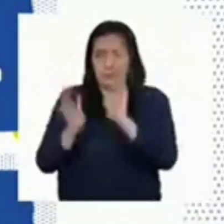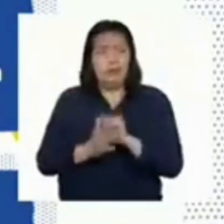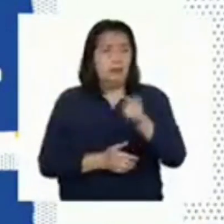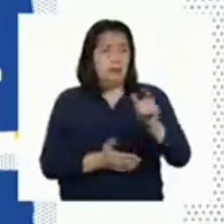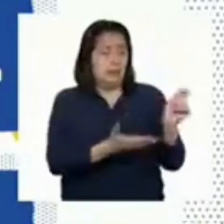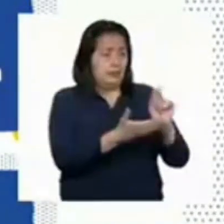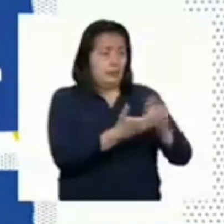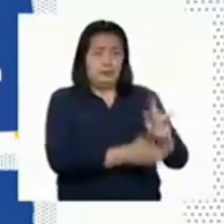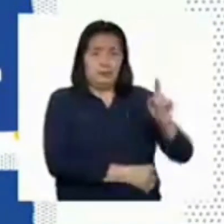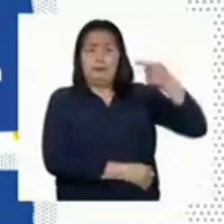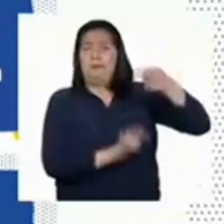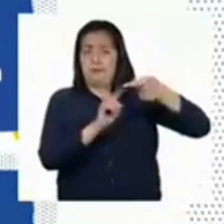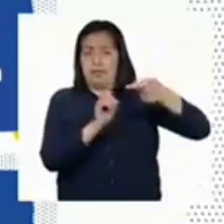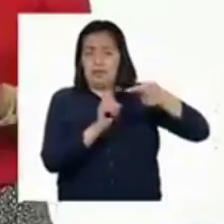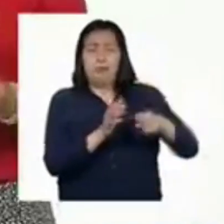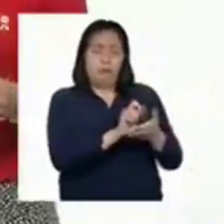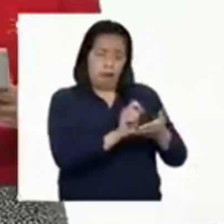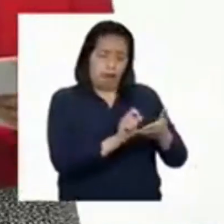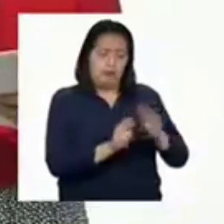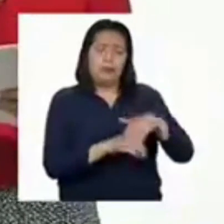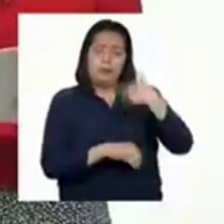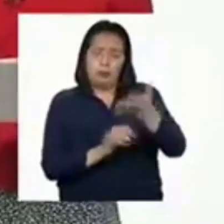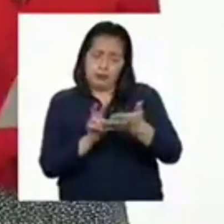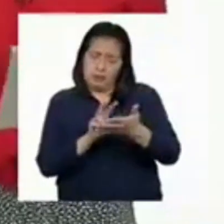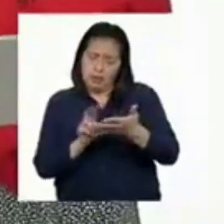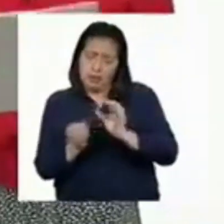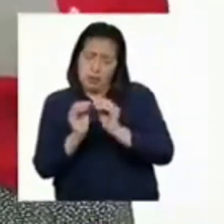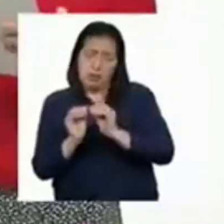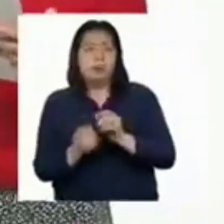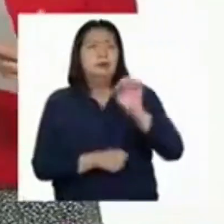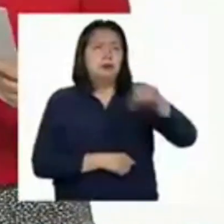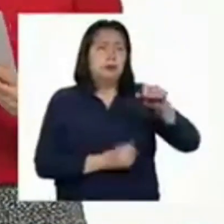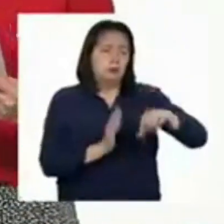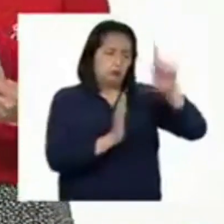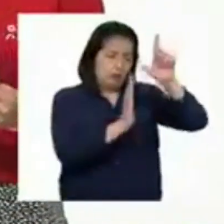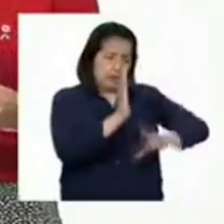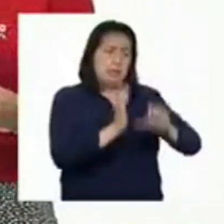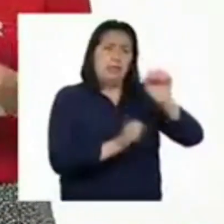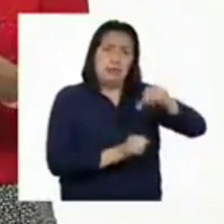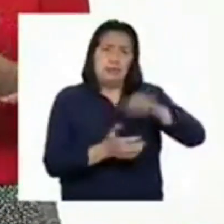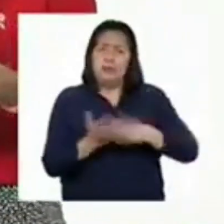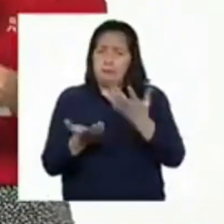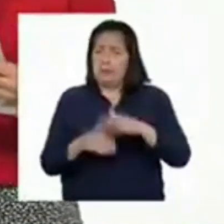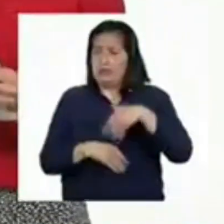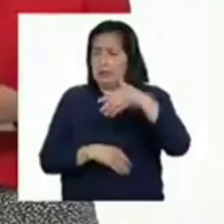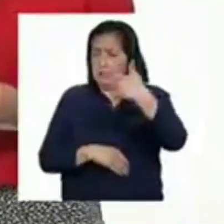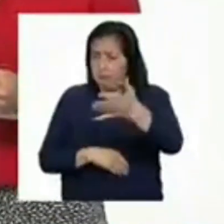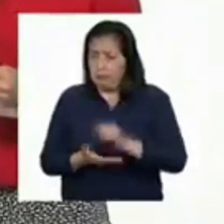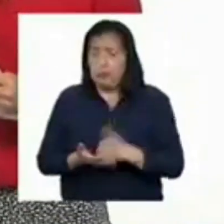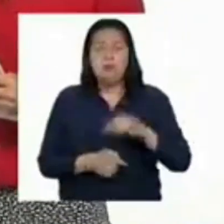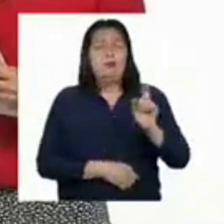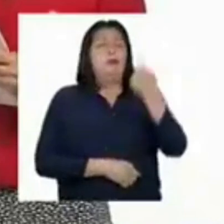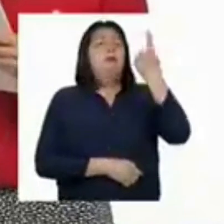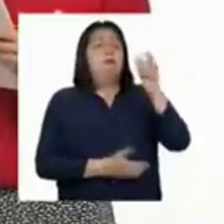para escribir el primer borrador y revisarlo. Es cierto, se ha formado una lista de criterios que nos servirá para revisar posteriormente nuestro